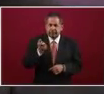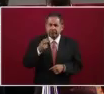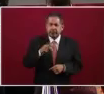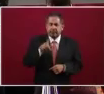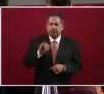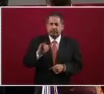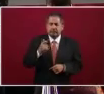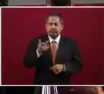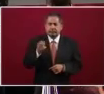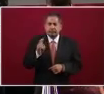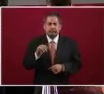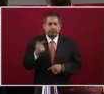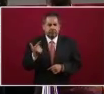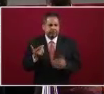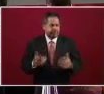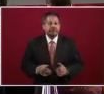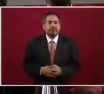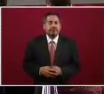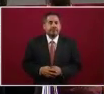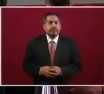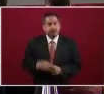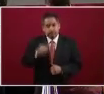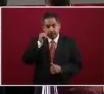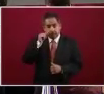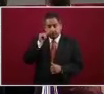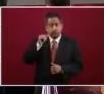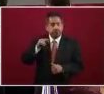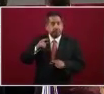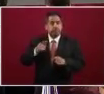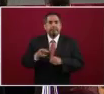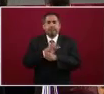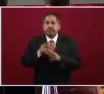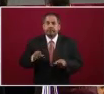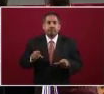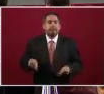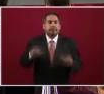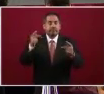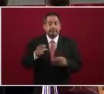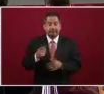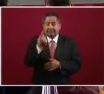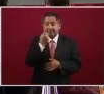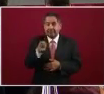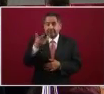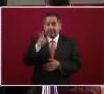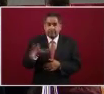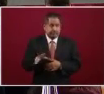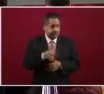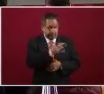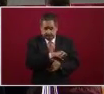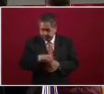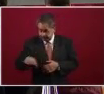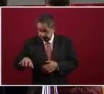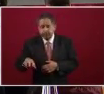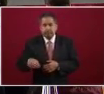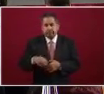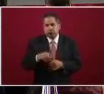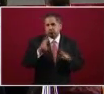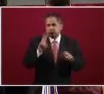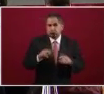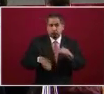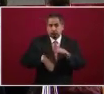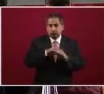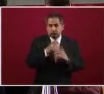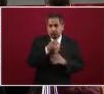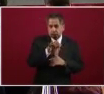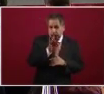Empezamos con los resultados de la subasta. El día de ayer vendimos 110 lotes de 148. ¿A